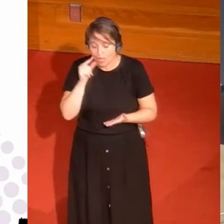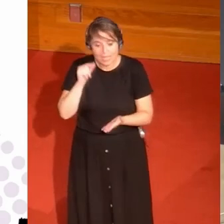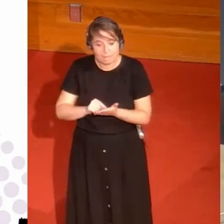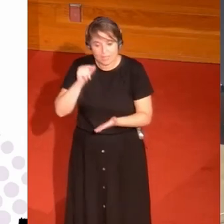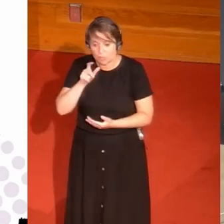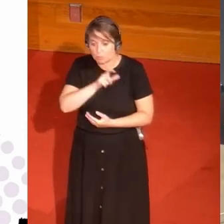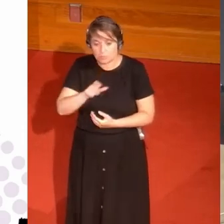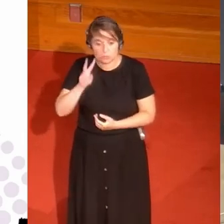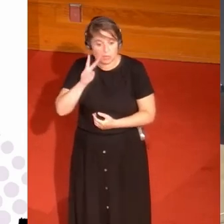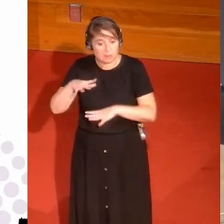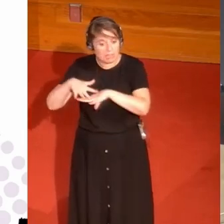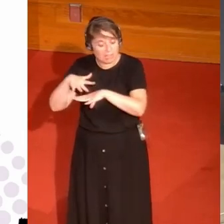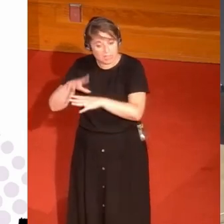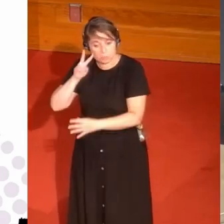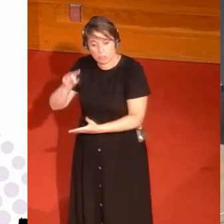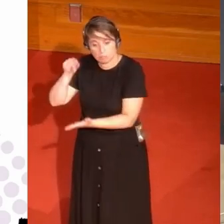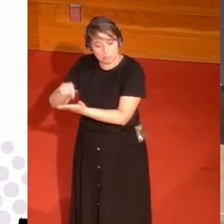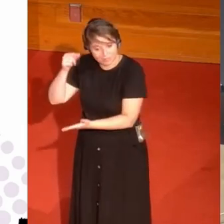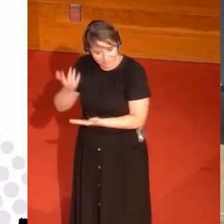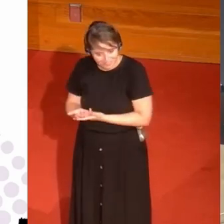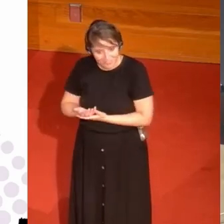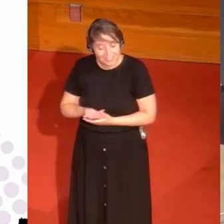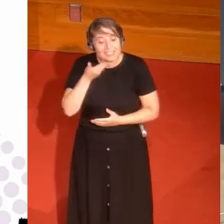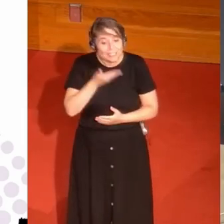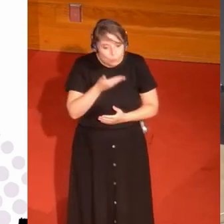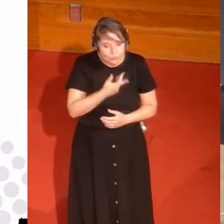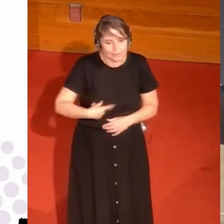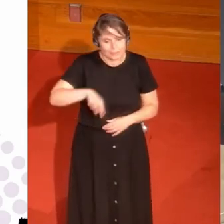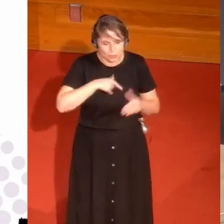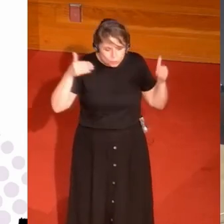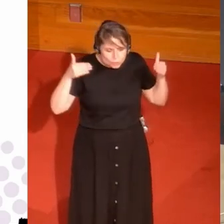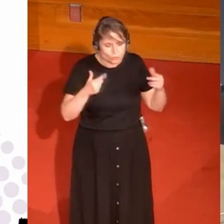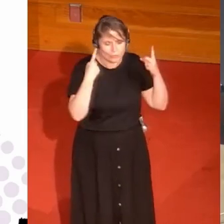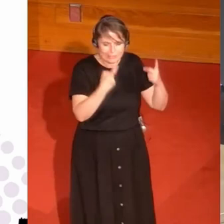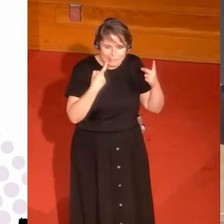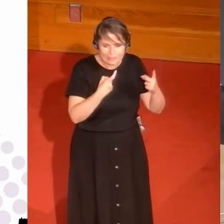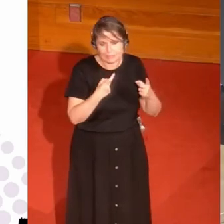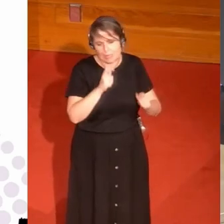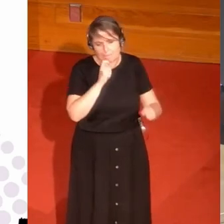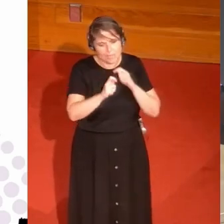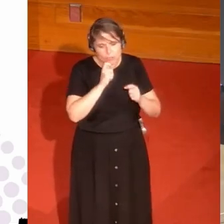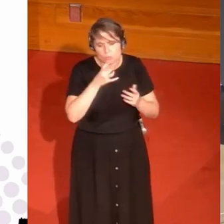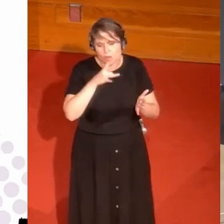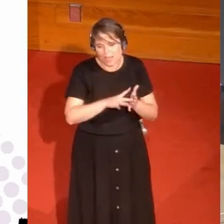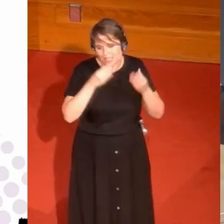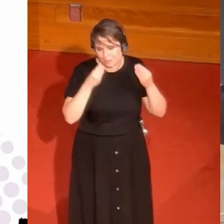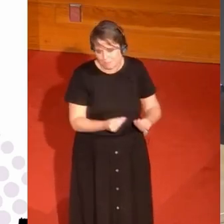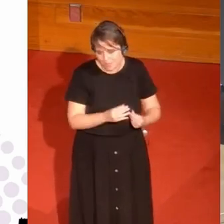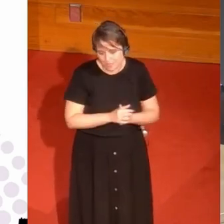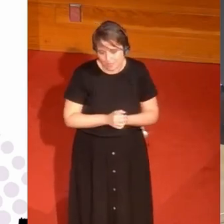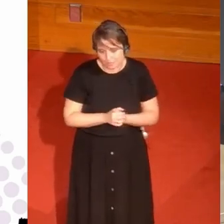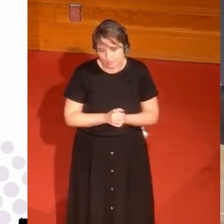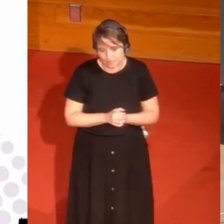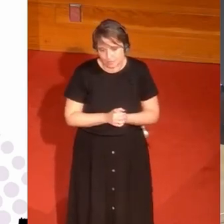la gente ya lo ve por redes O sea que es muy importante que sigamos intentando hacer el mejor periodismo posible y aunque